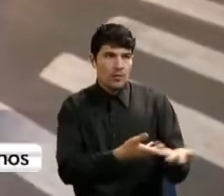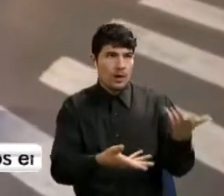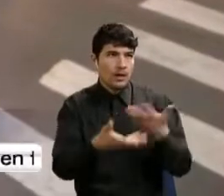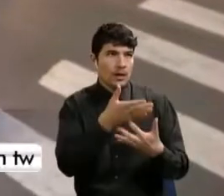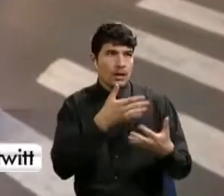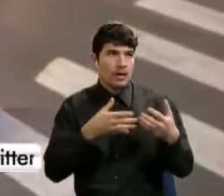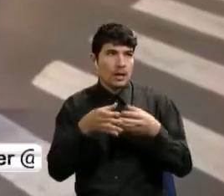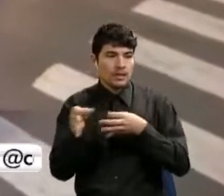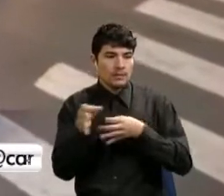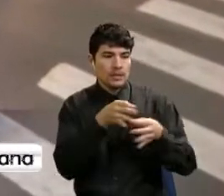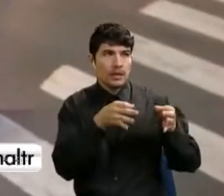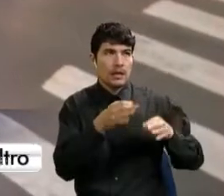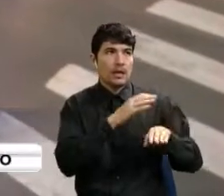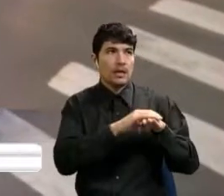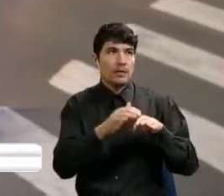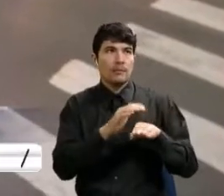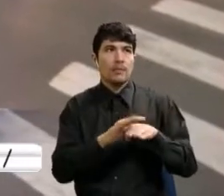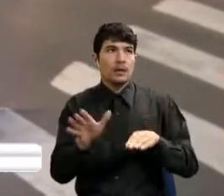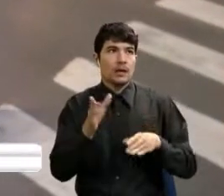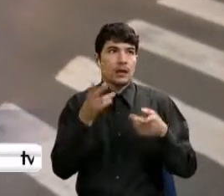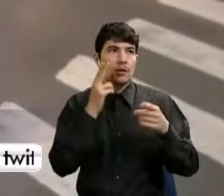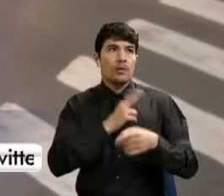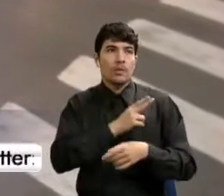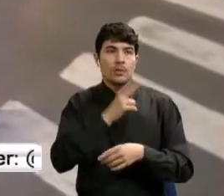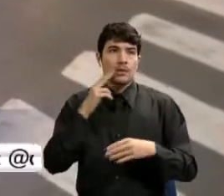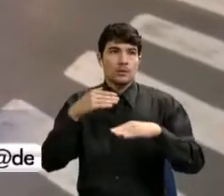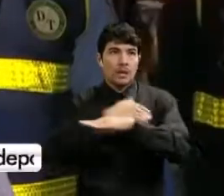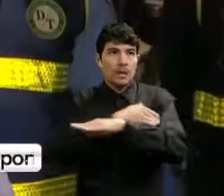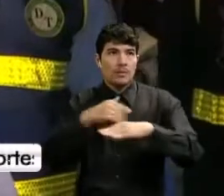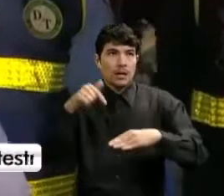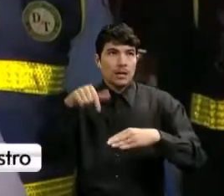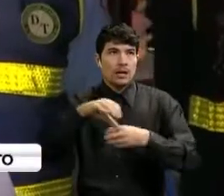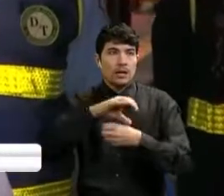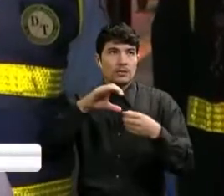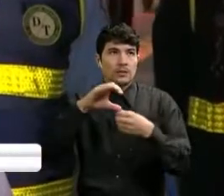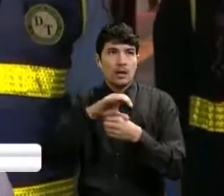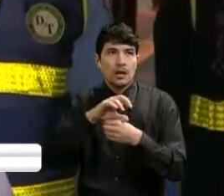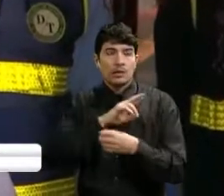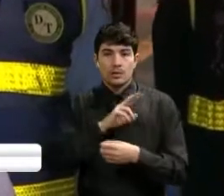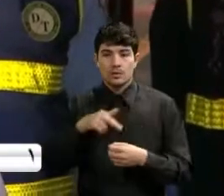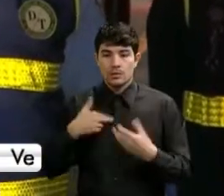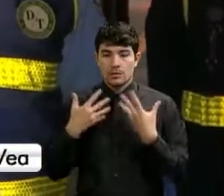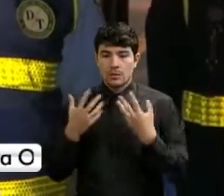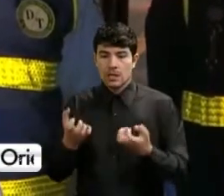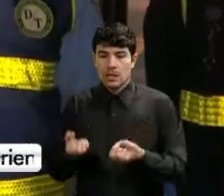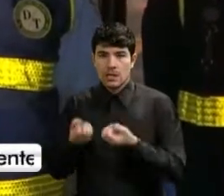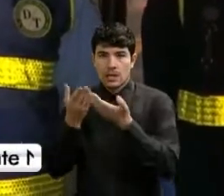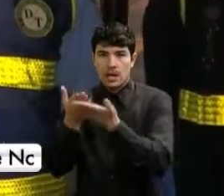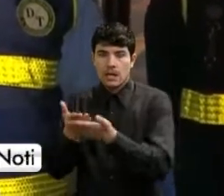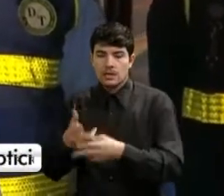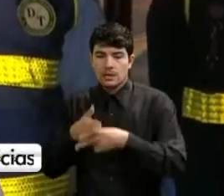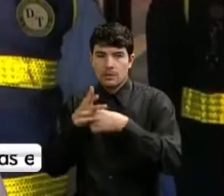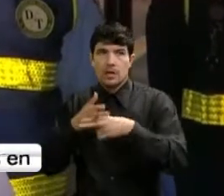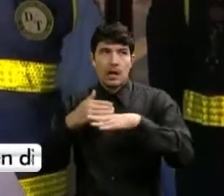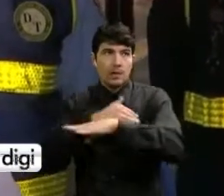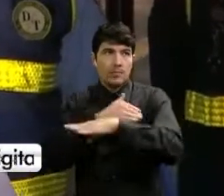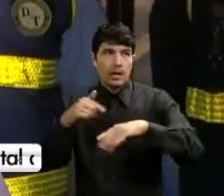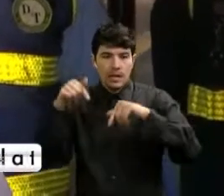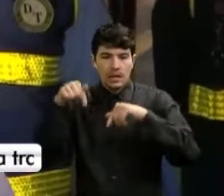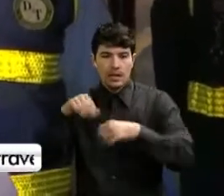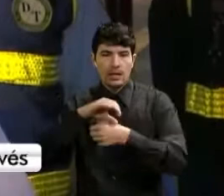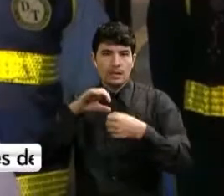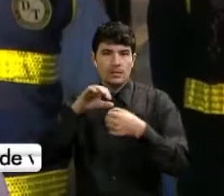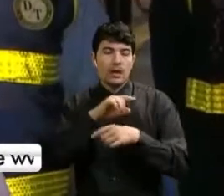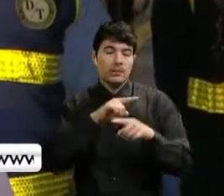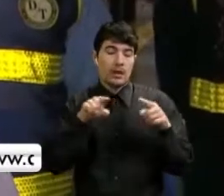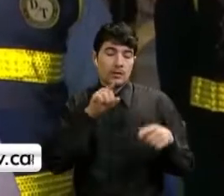preventivos e invitando a asumir compromisos en las vías de la ciudad. Nosotros lo que queremos brindar es seguridad vial en la ciudad, pero